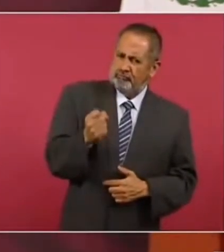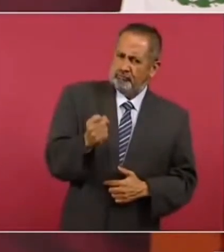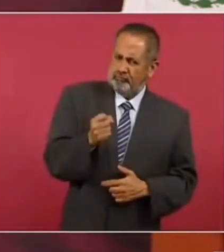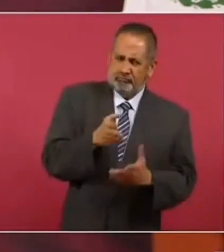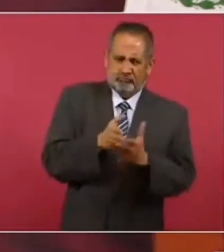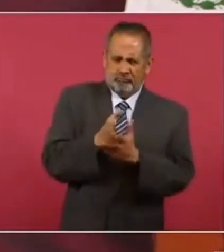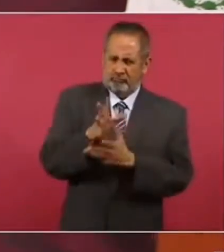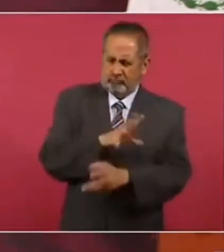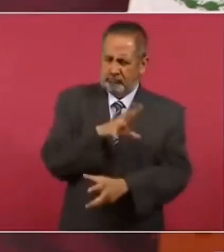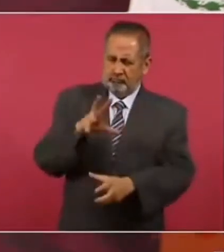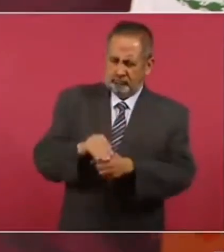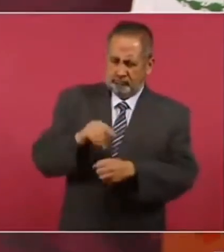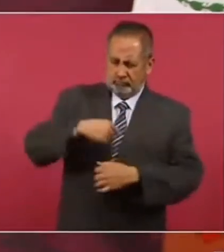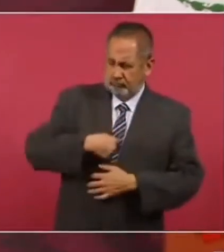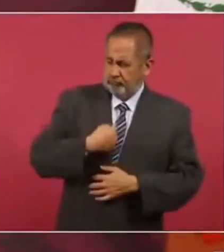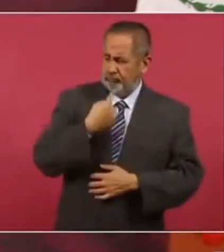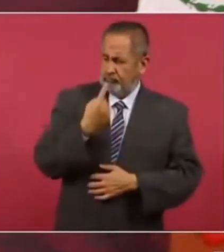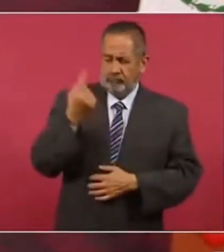omnímodo, absoluto.